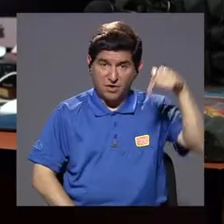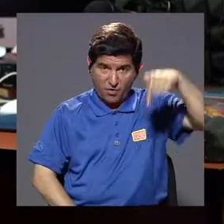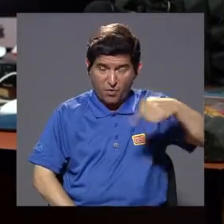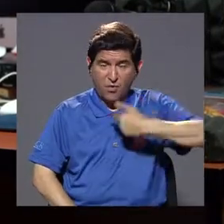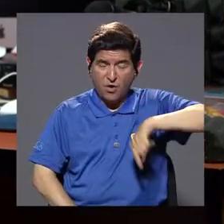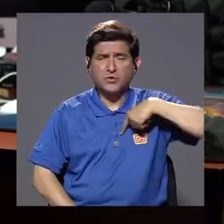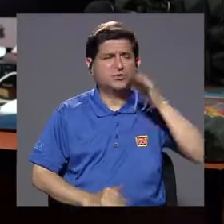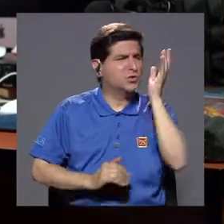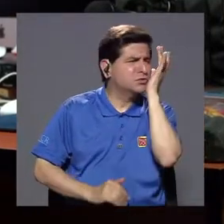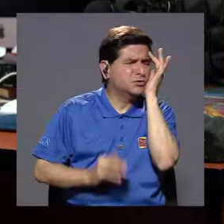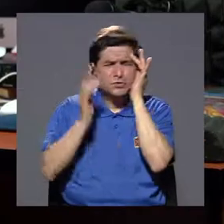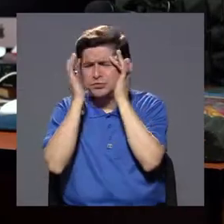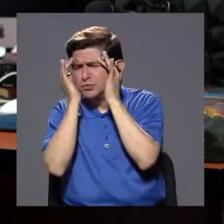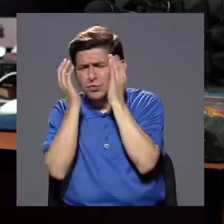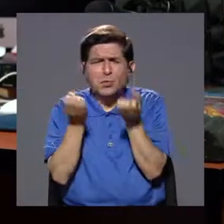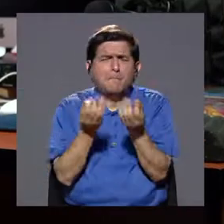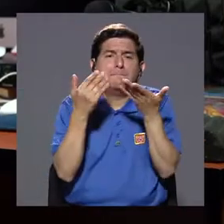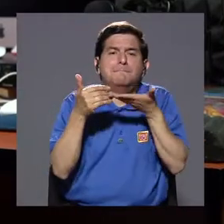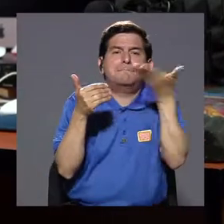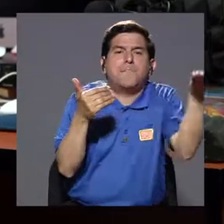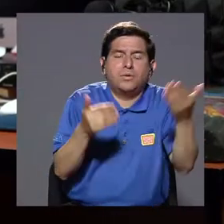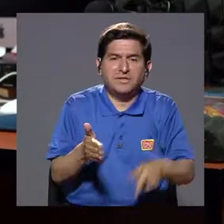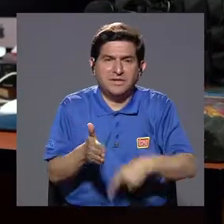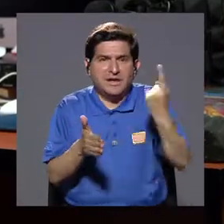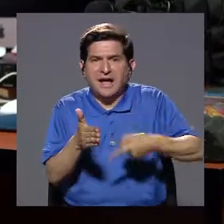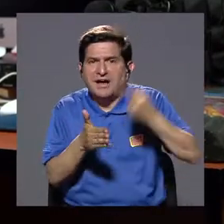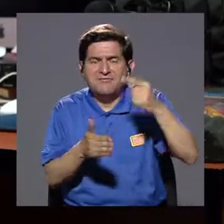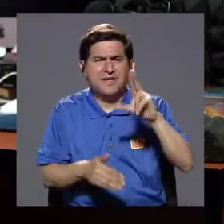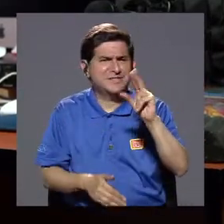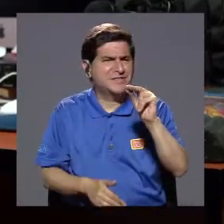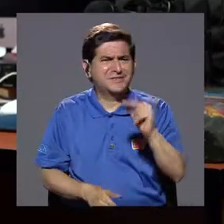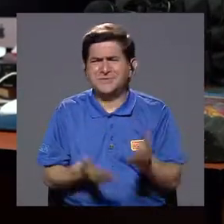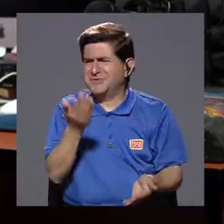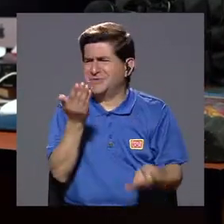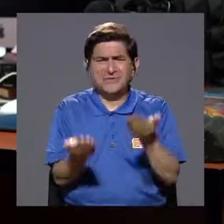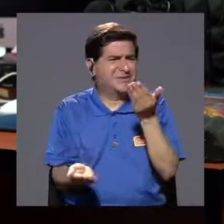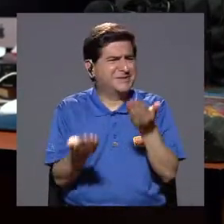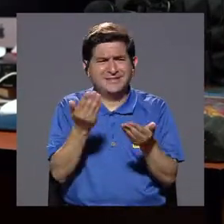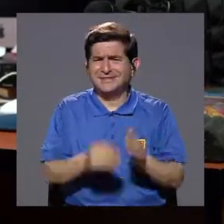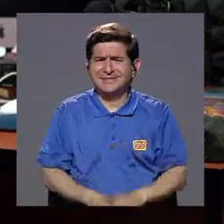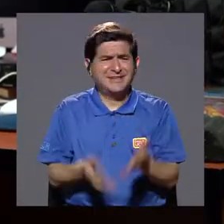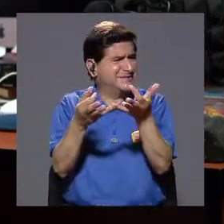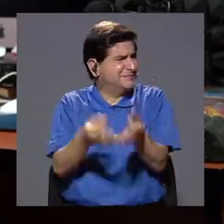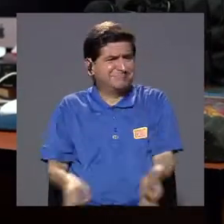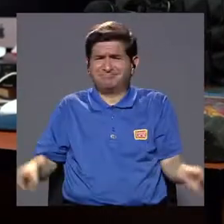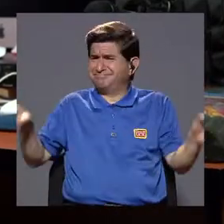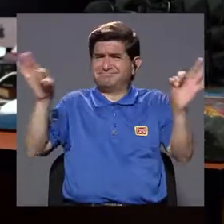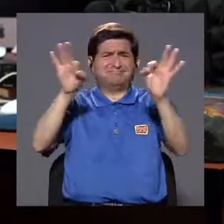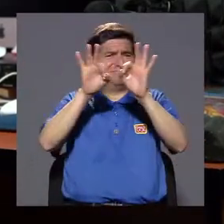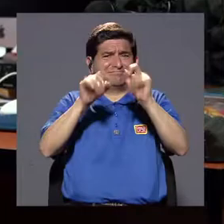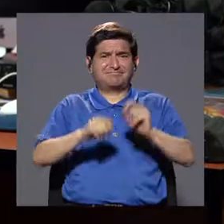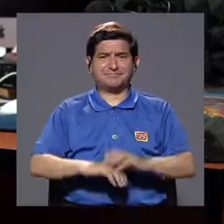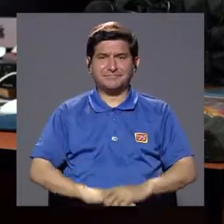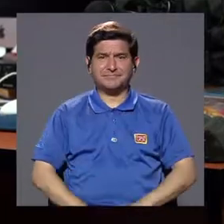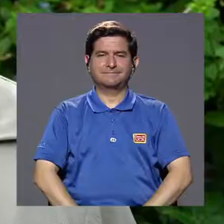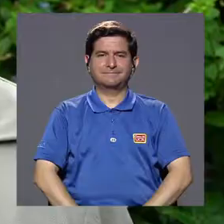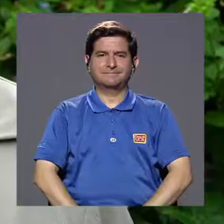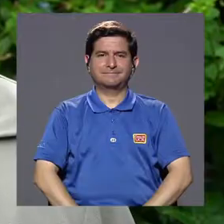hoy en día nosotros nos preocupamos por muchas cosas que a veces no son tan tan tan importantes